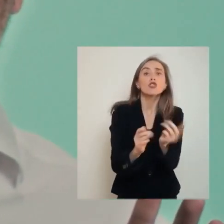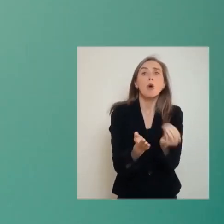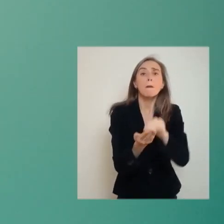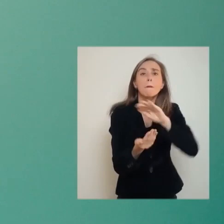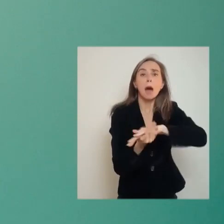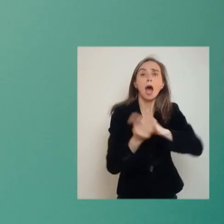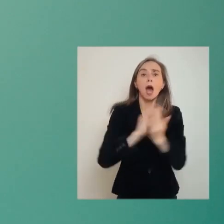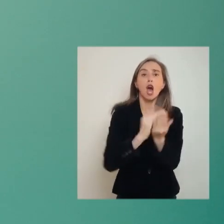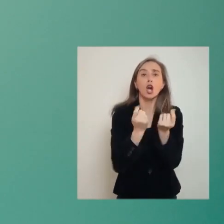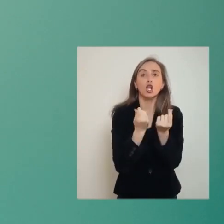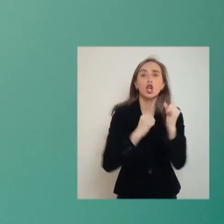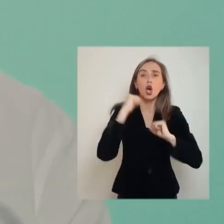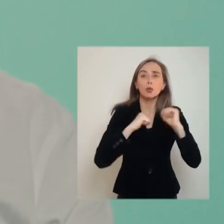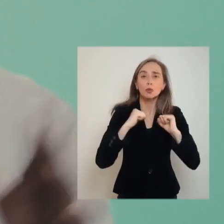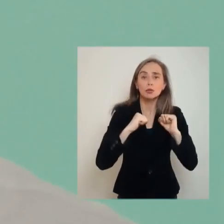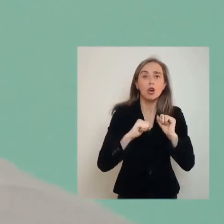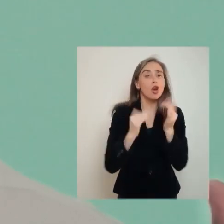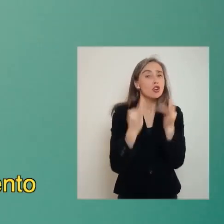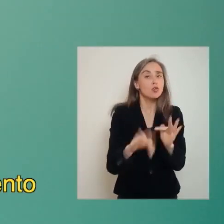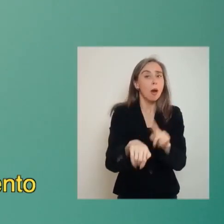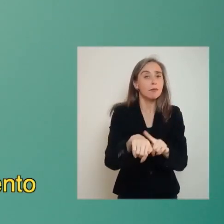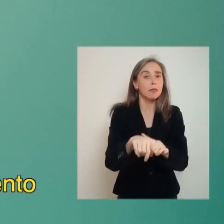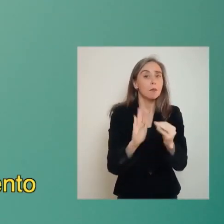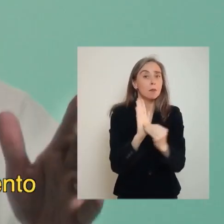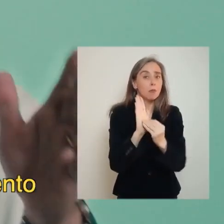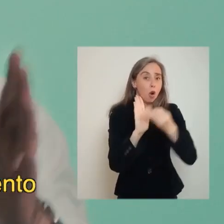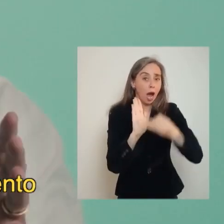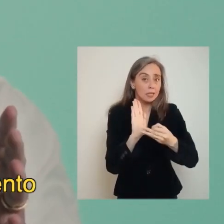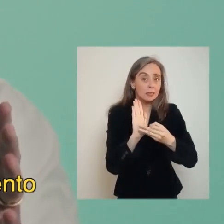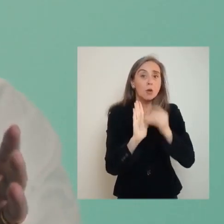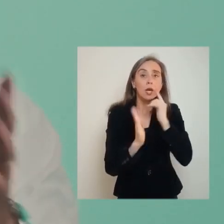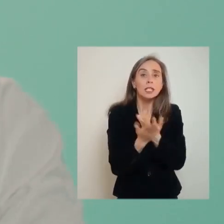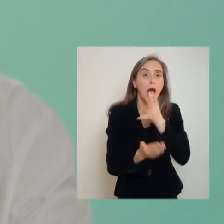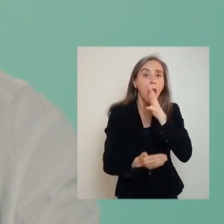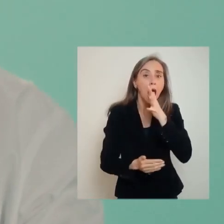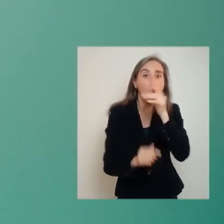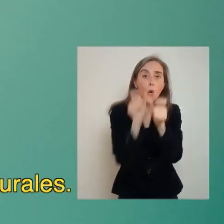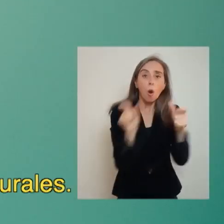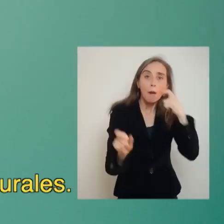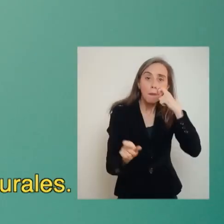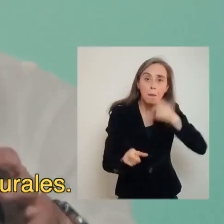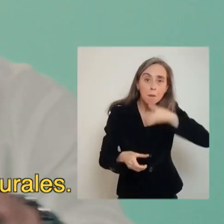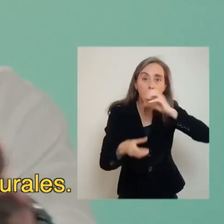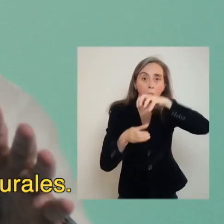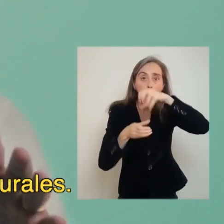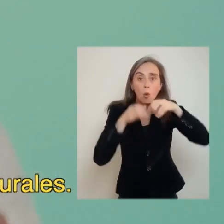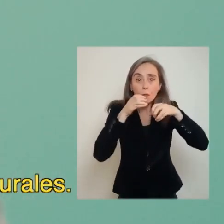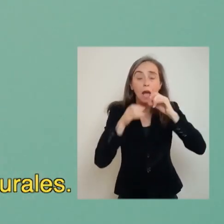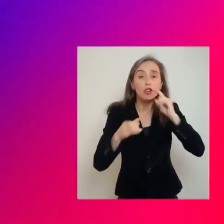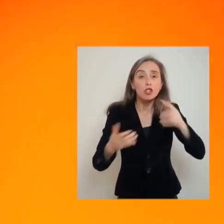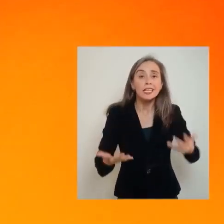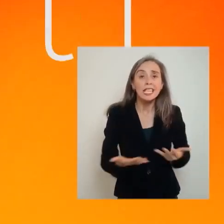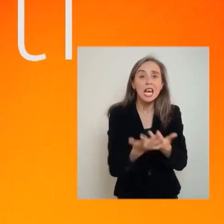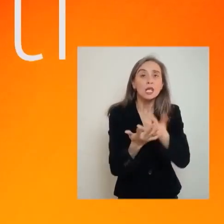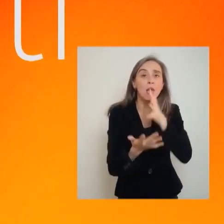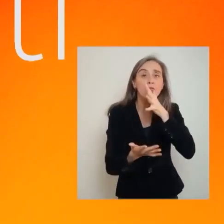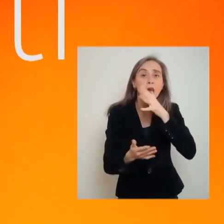más colusión. No hay tiempo. Tenemos que asegurar el abastecimiento para el consumo humano, pero también una red para los sectores